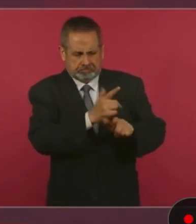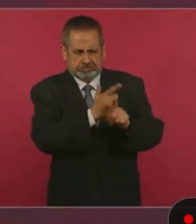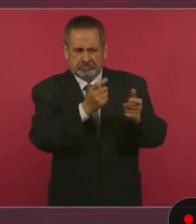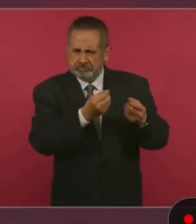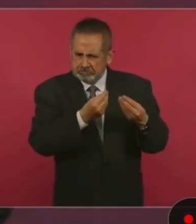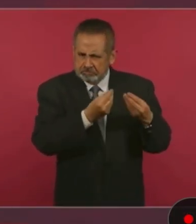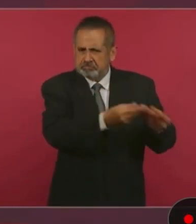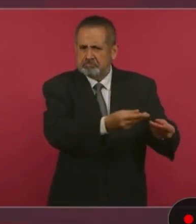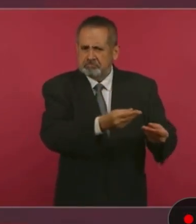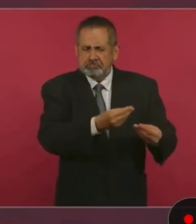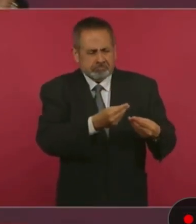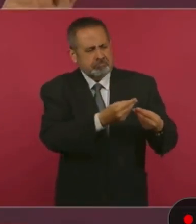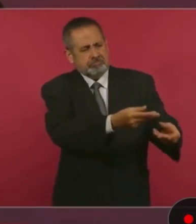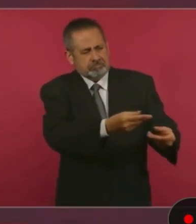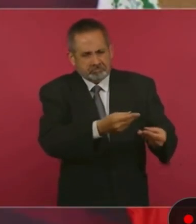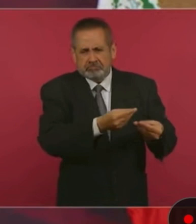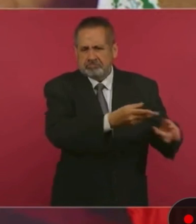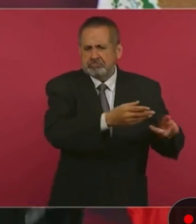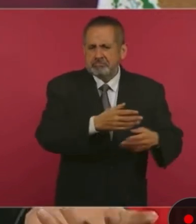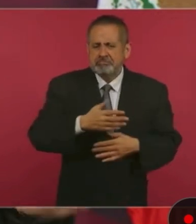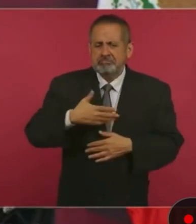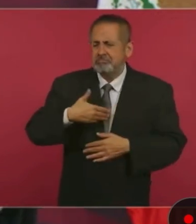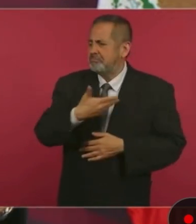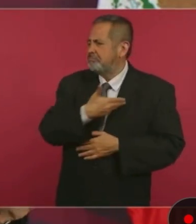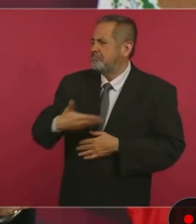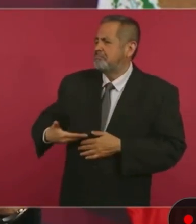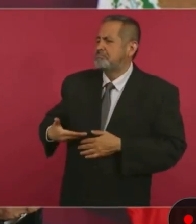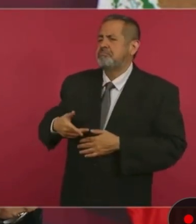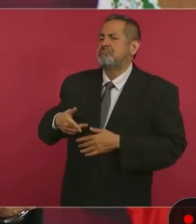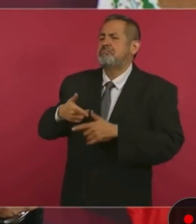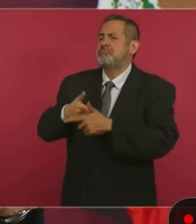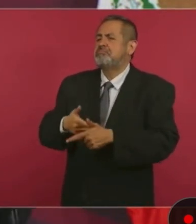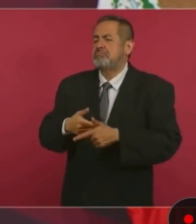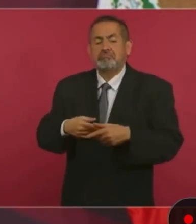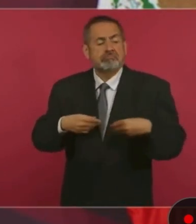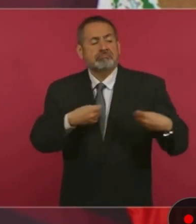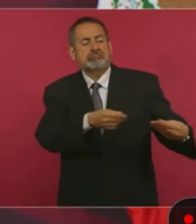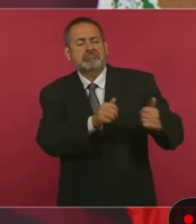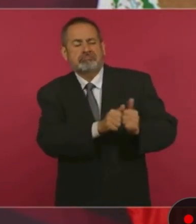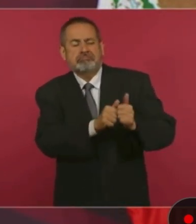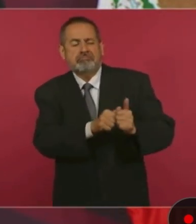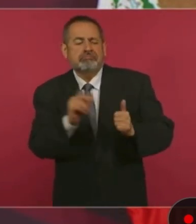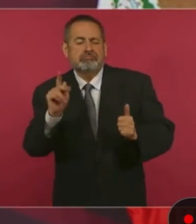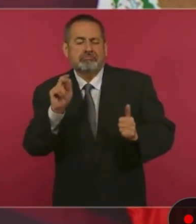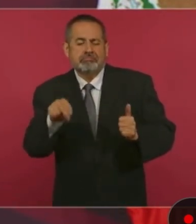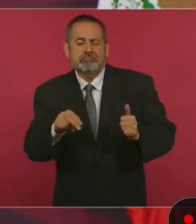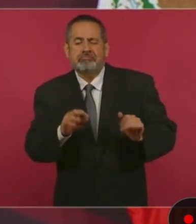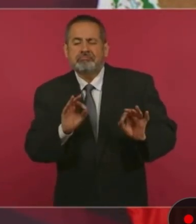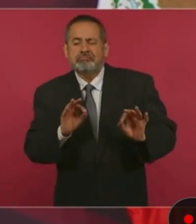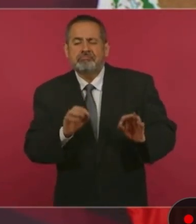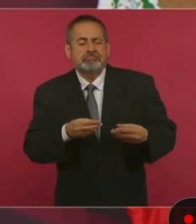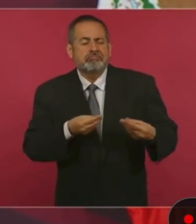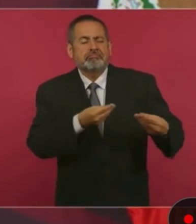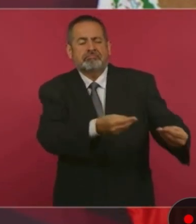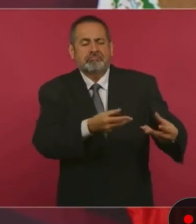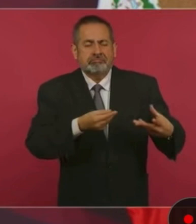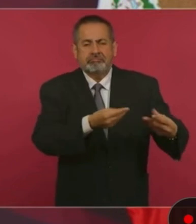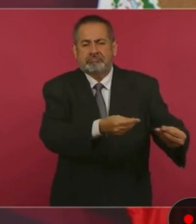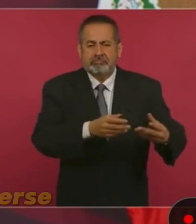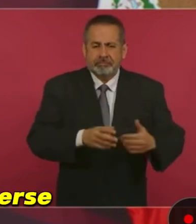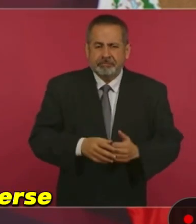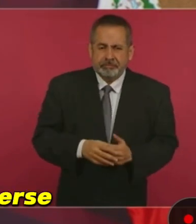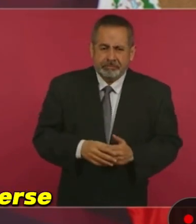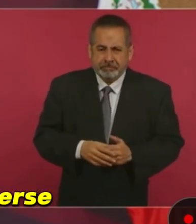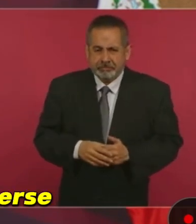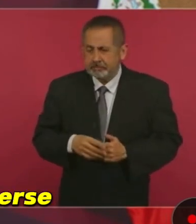que manejara, porque tampoco les importaba, solo en aquello que consideraban